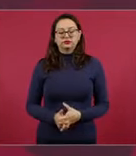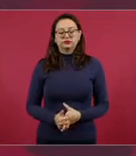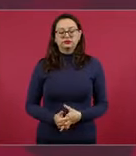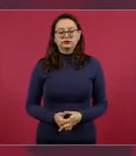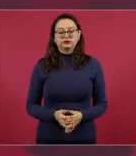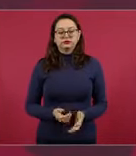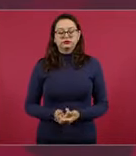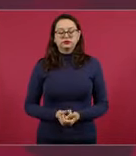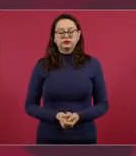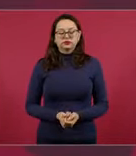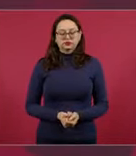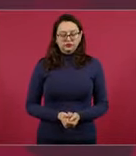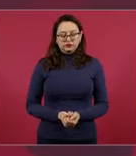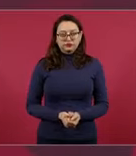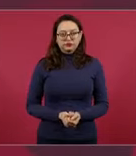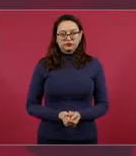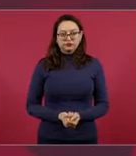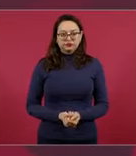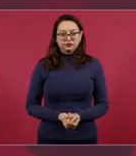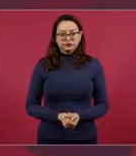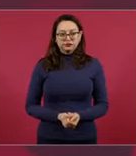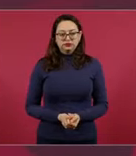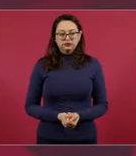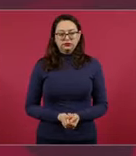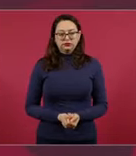también corresponder con